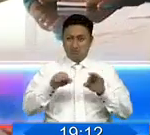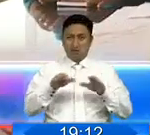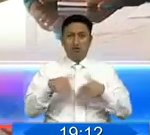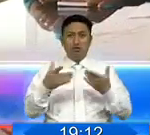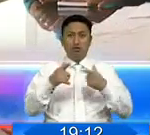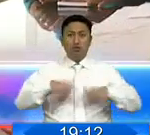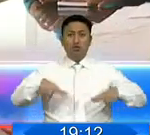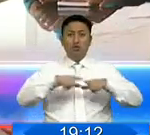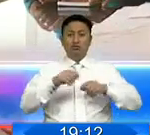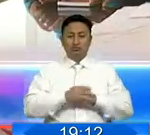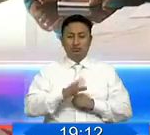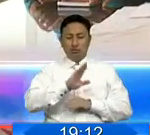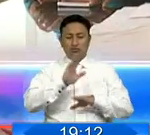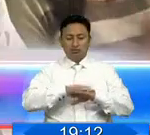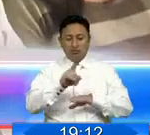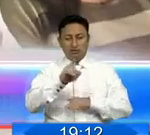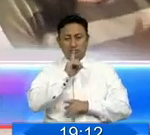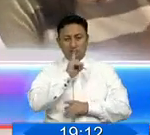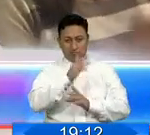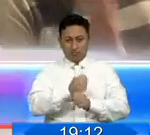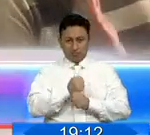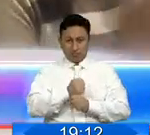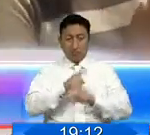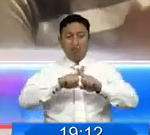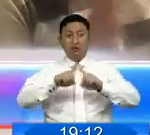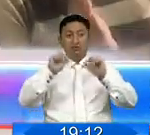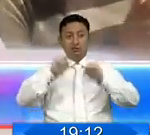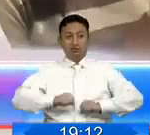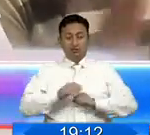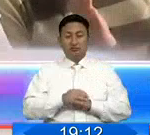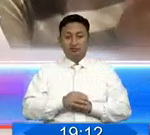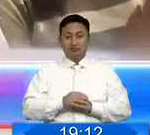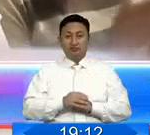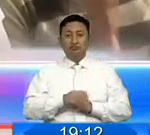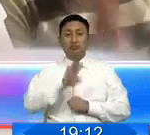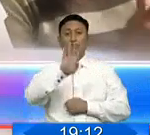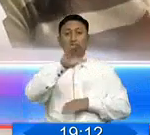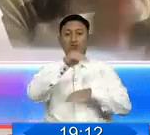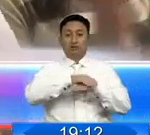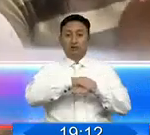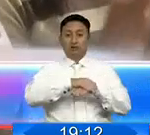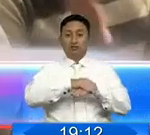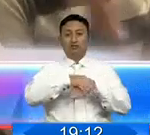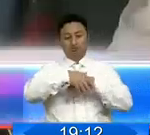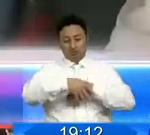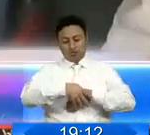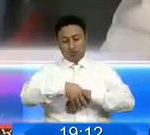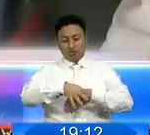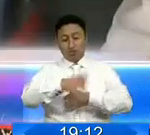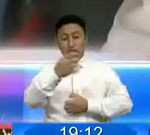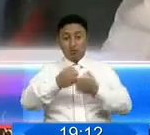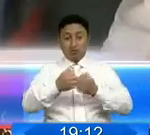concentración alegando seguridad. No obstante, sí adelantaron que será a partir de las 4 de la tarde, para no